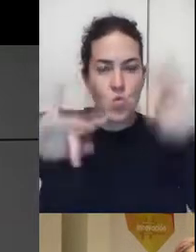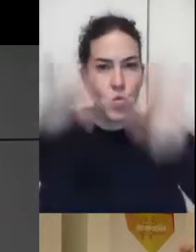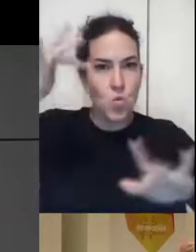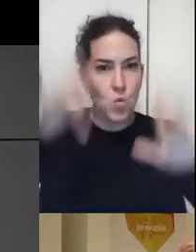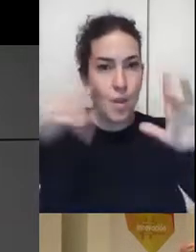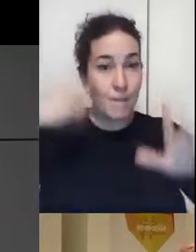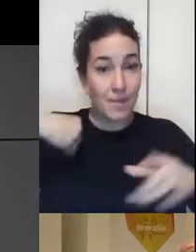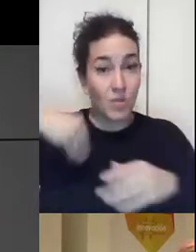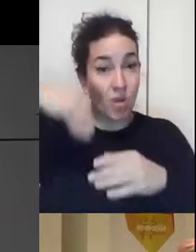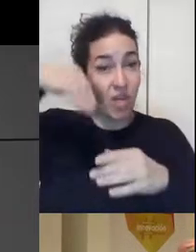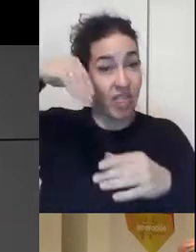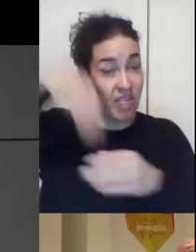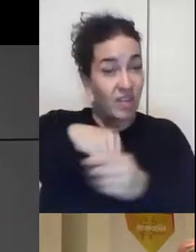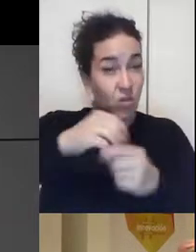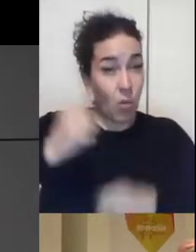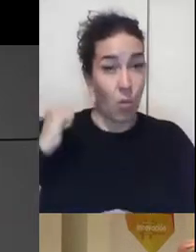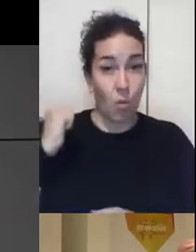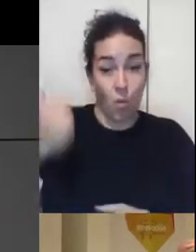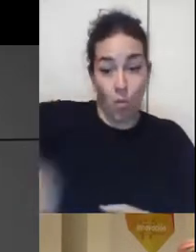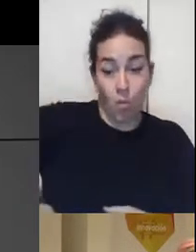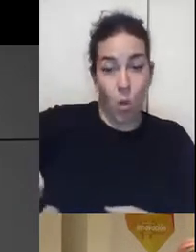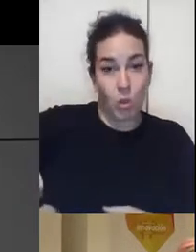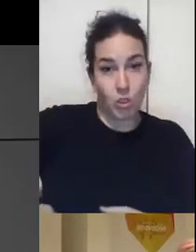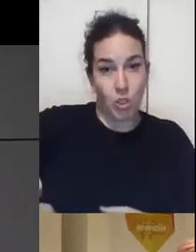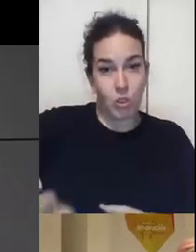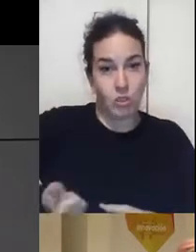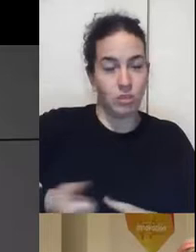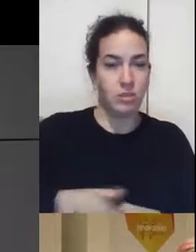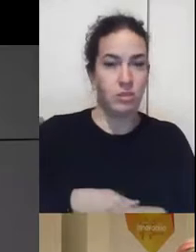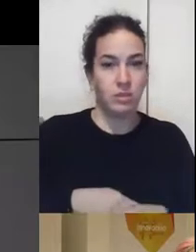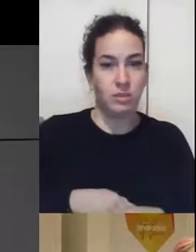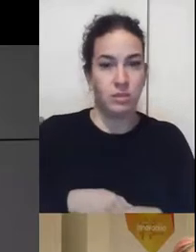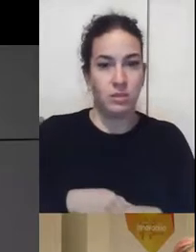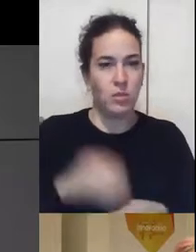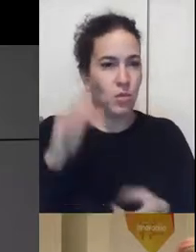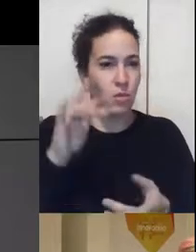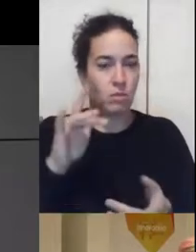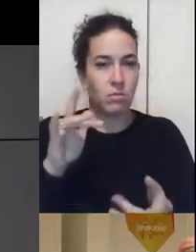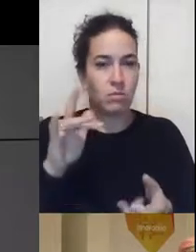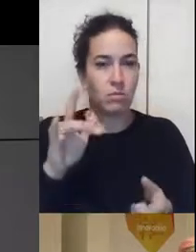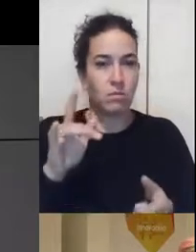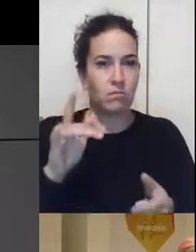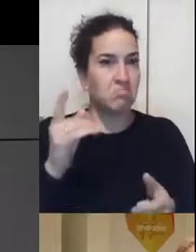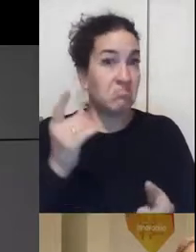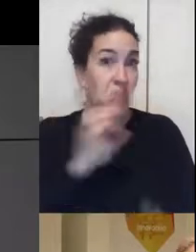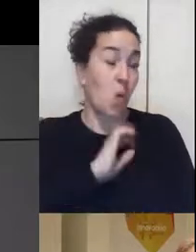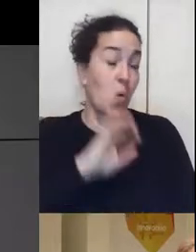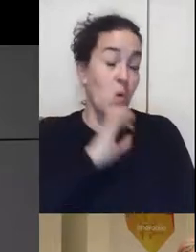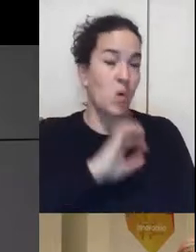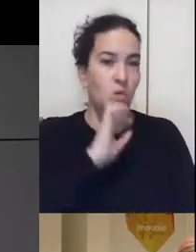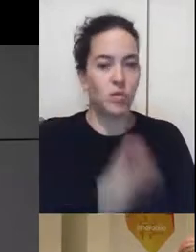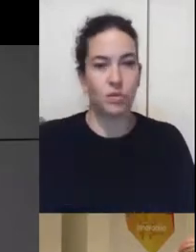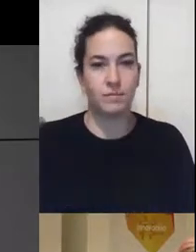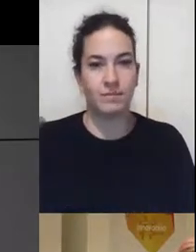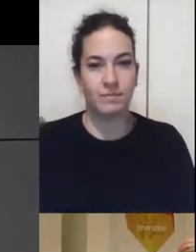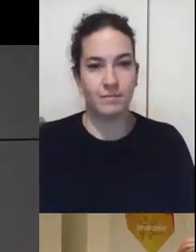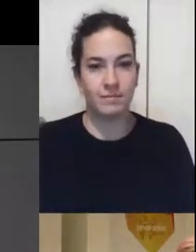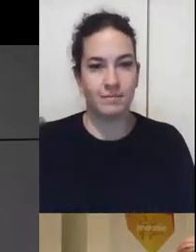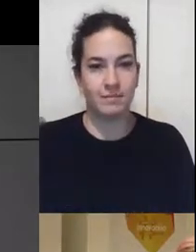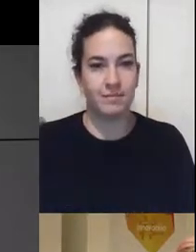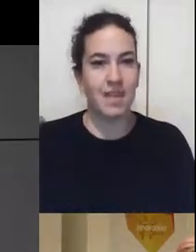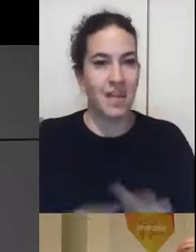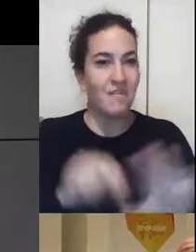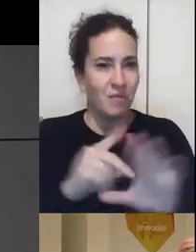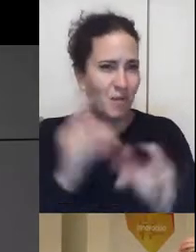interior de las bolsas de las patatas, que la verdad es que tenía un aspecto bastante curioso. Bueno, los vídeos además son geniales porque se